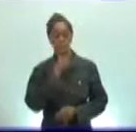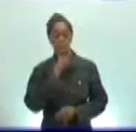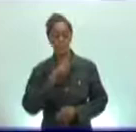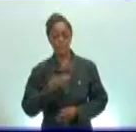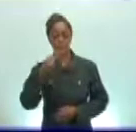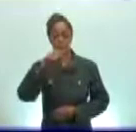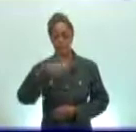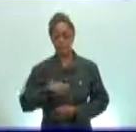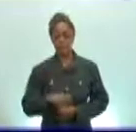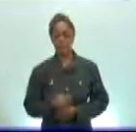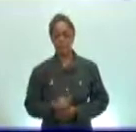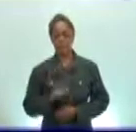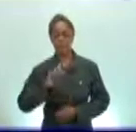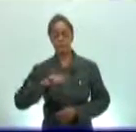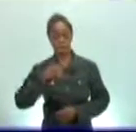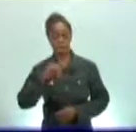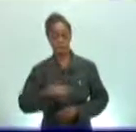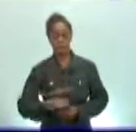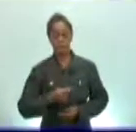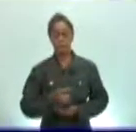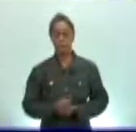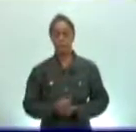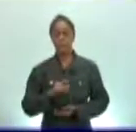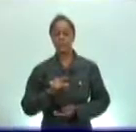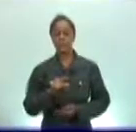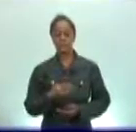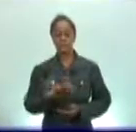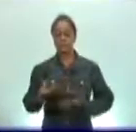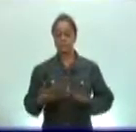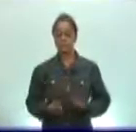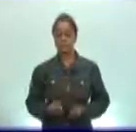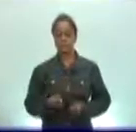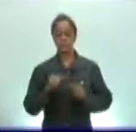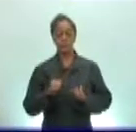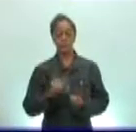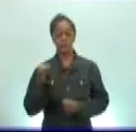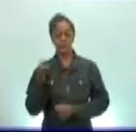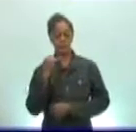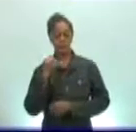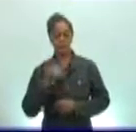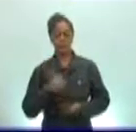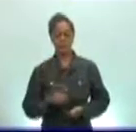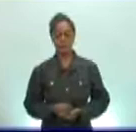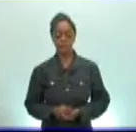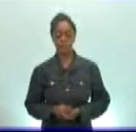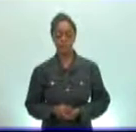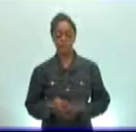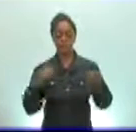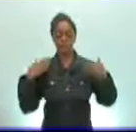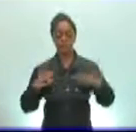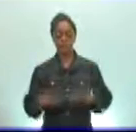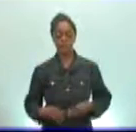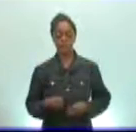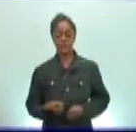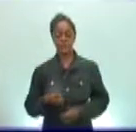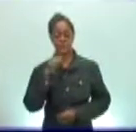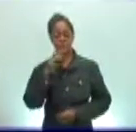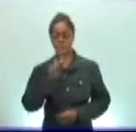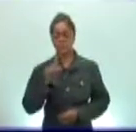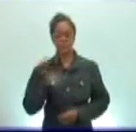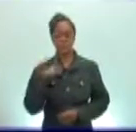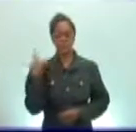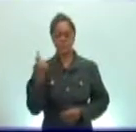de hoy y de mañana, por su actitud antiimperialista, físicamente ya no está